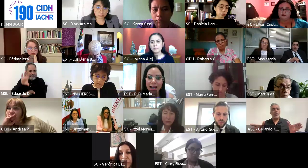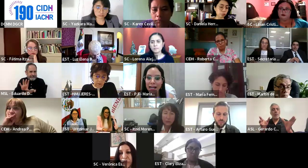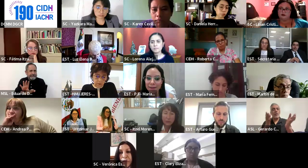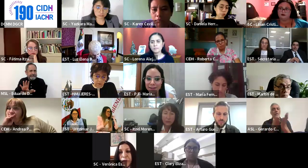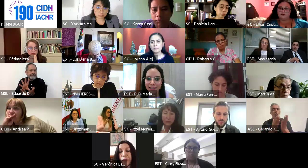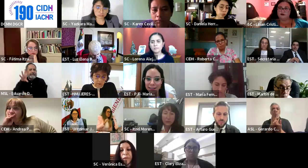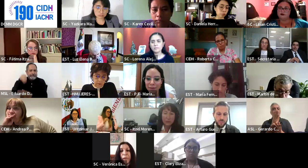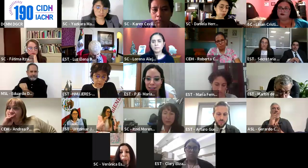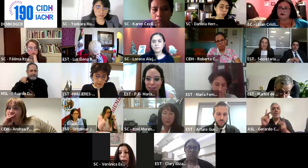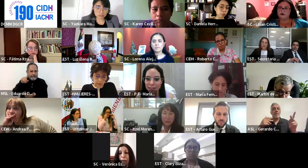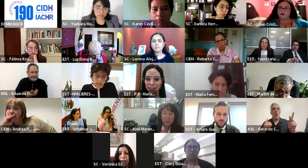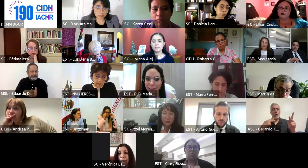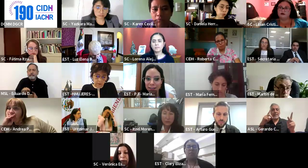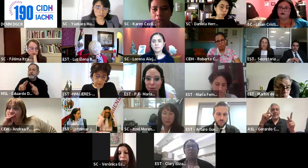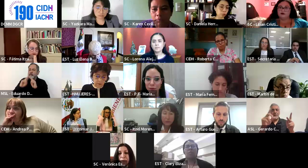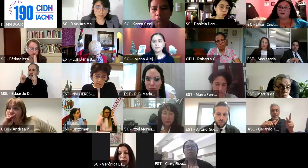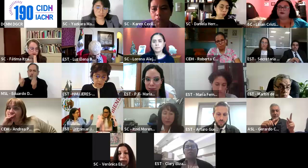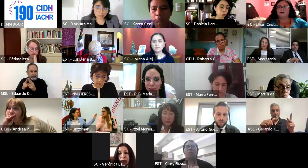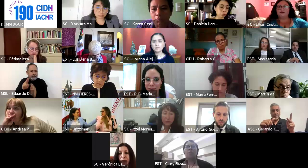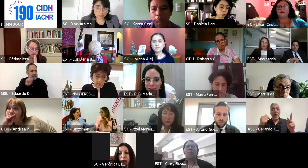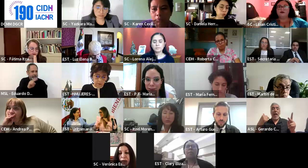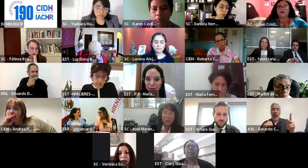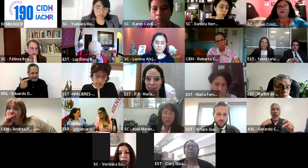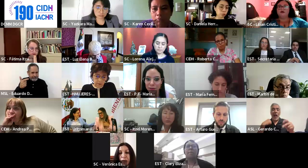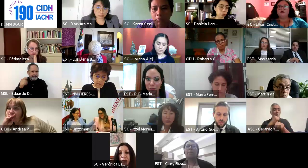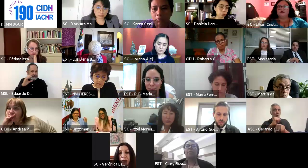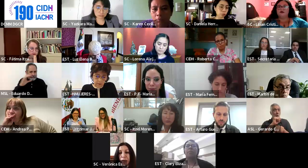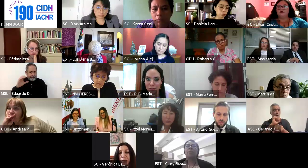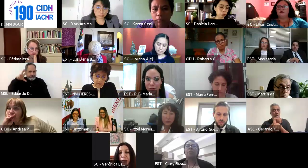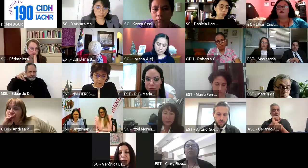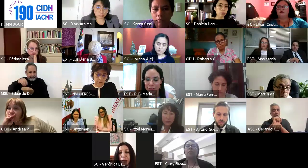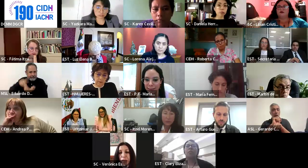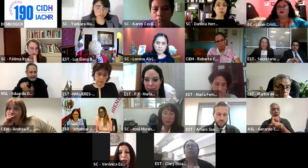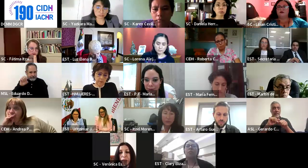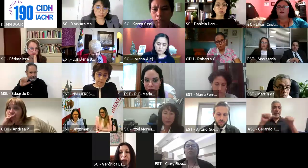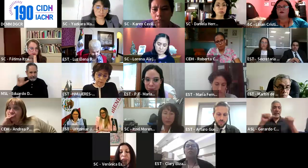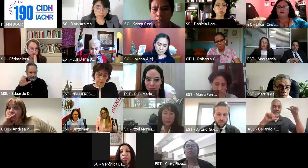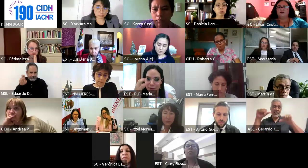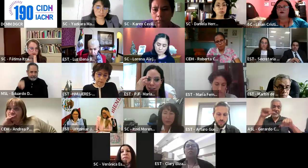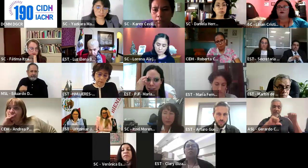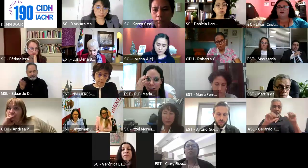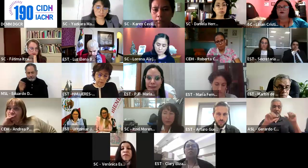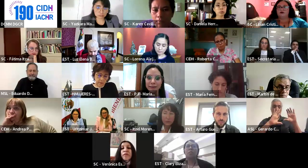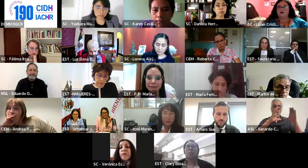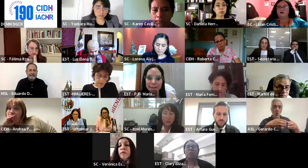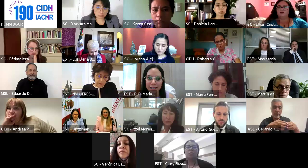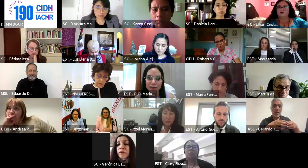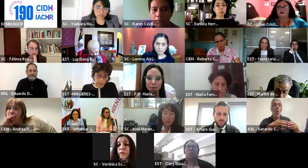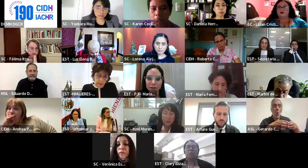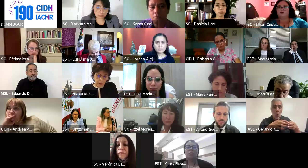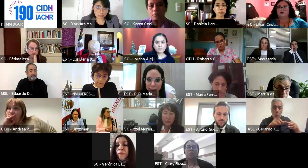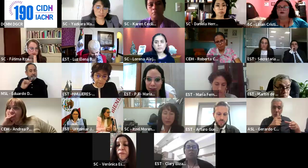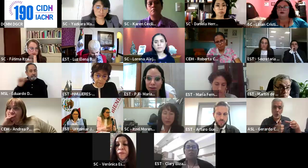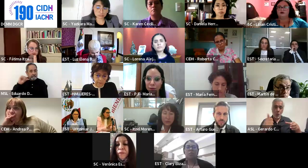discapacidad, adscrita en la Unidad General y de Conocimiento Científico de la Suprema Corte de Justicia de la Nación.